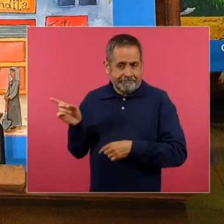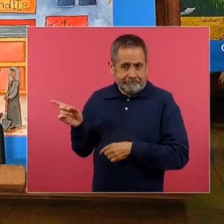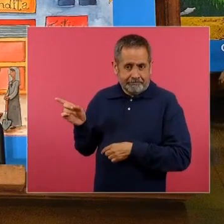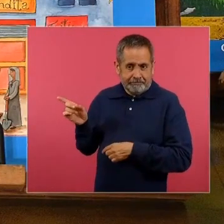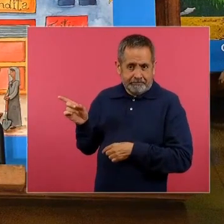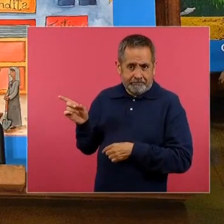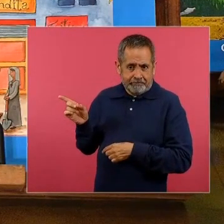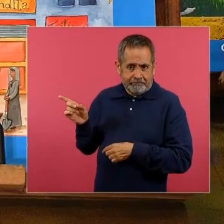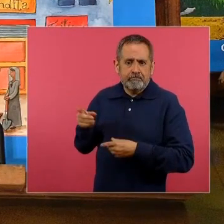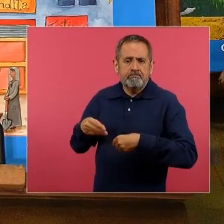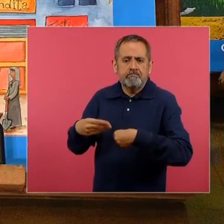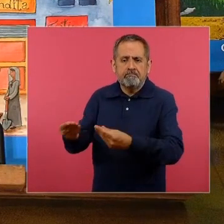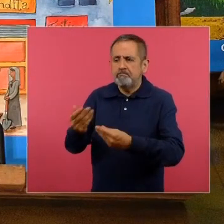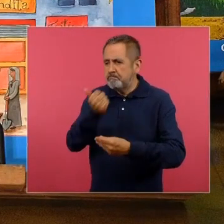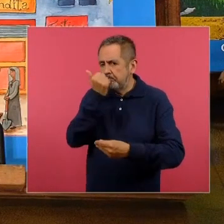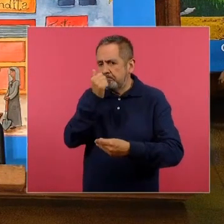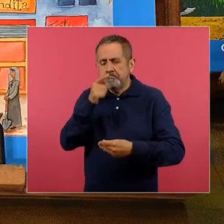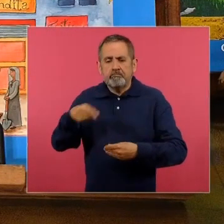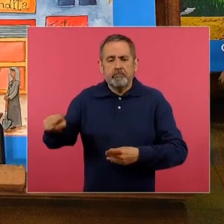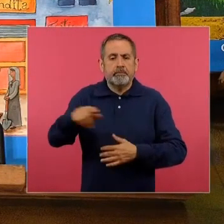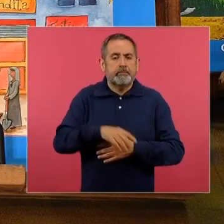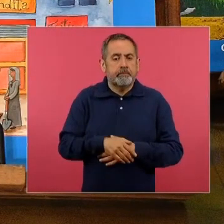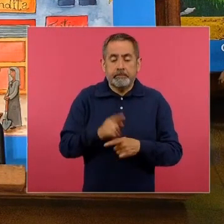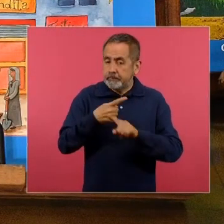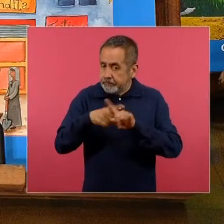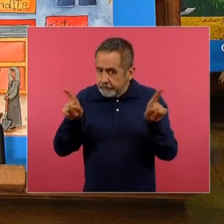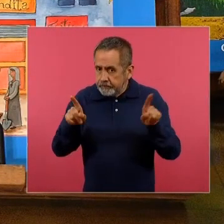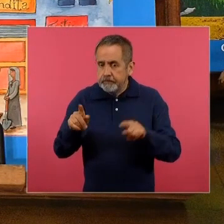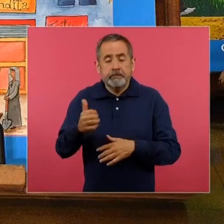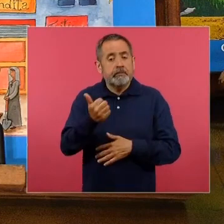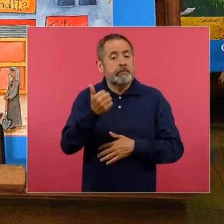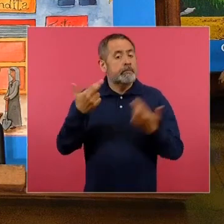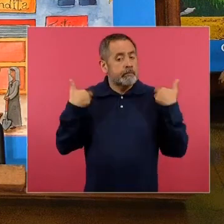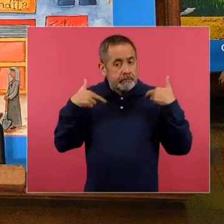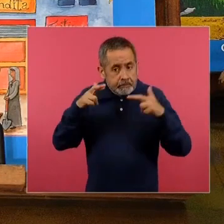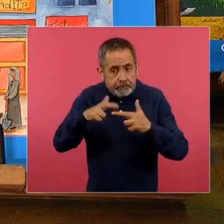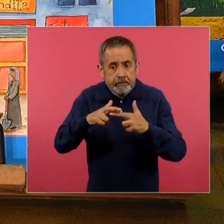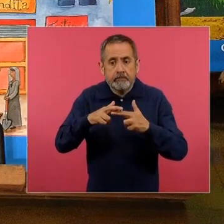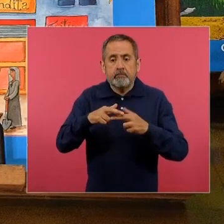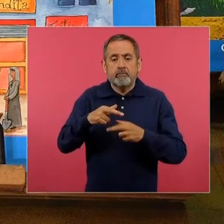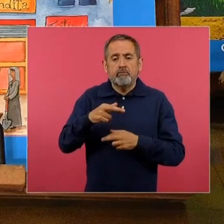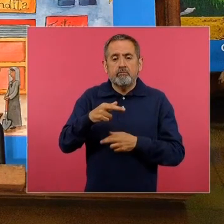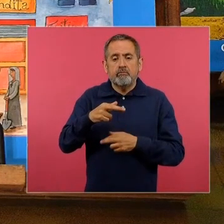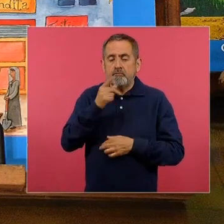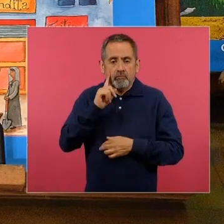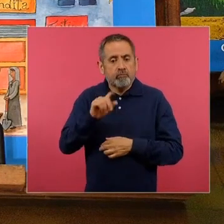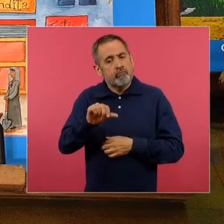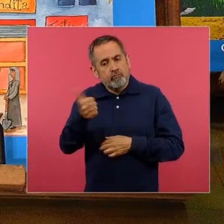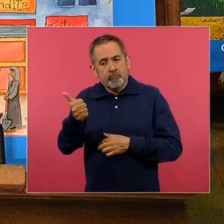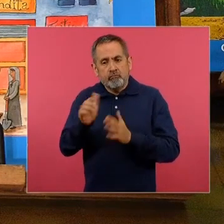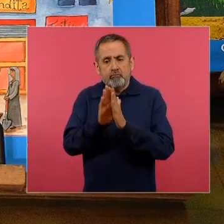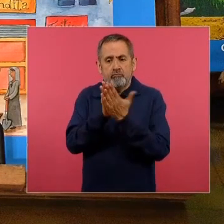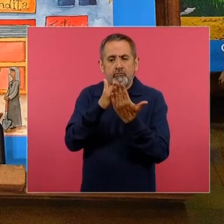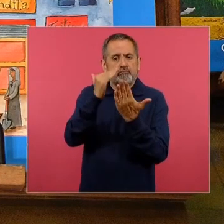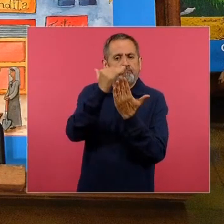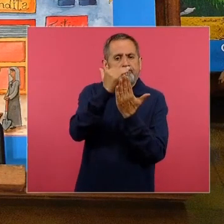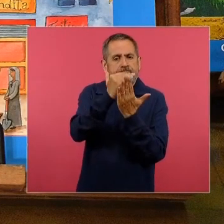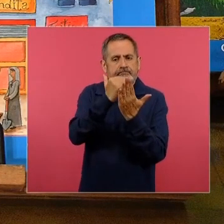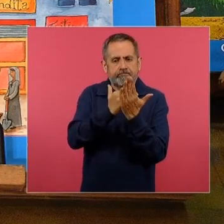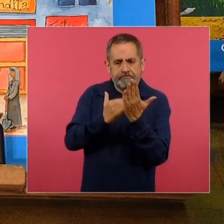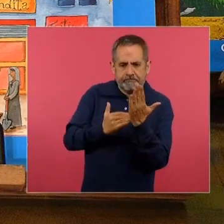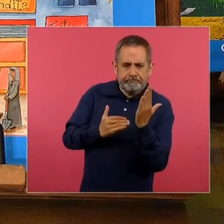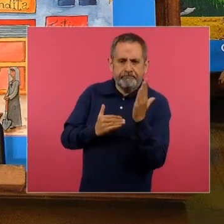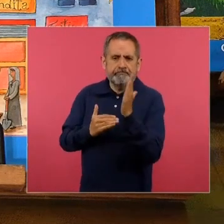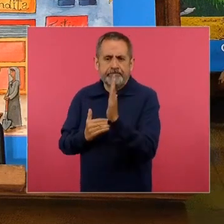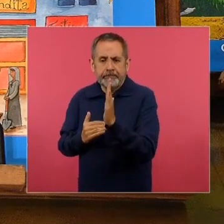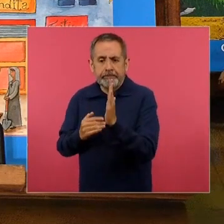alumnas. Las maestras y los maestros recibirán un libro sin recetas. Aquí es un